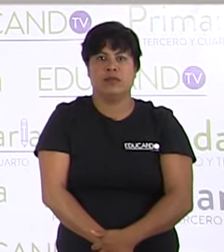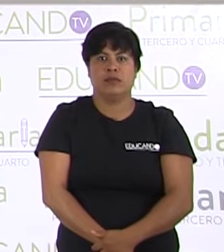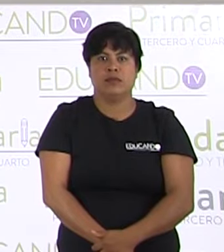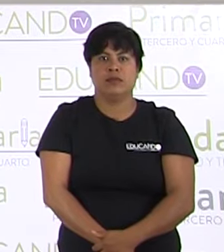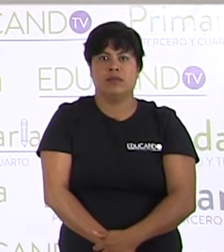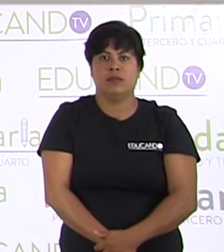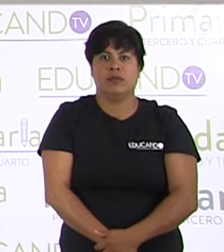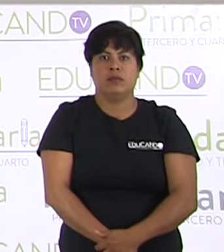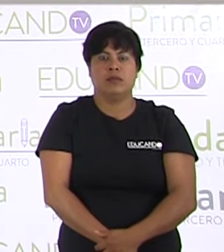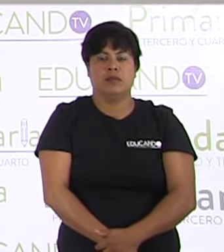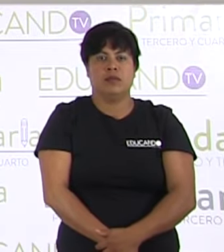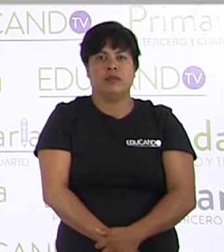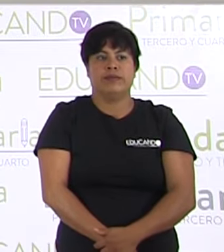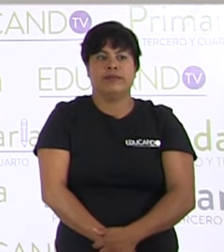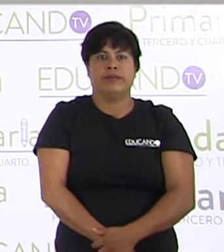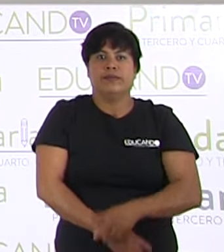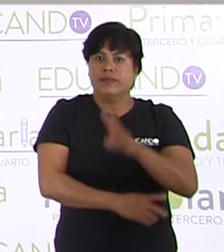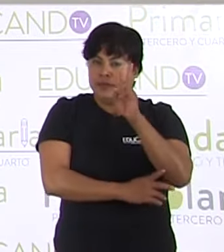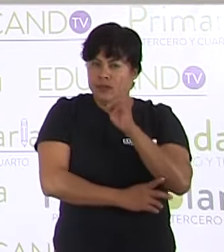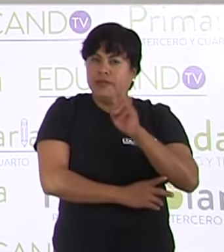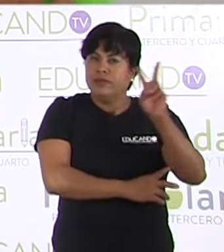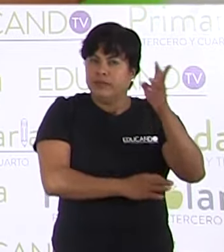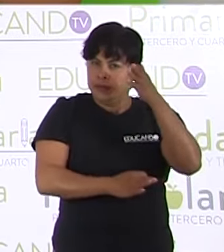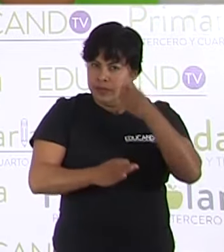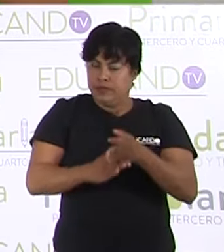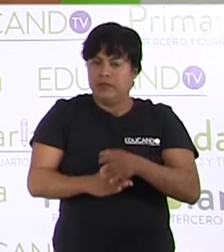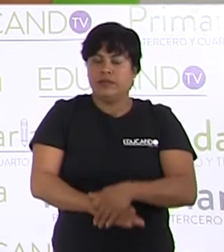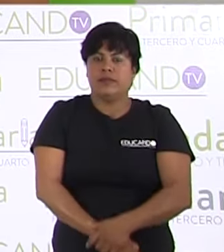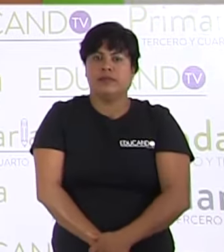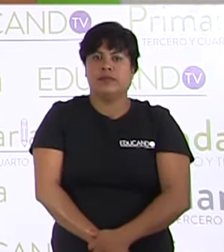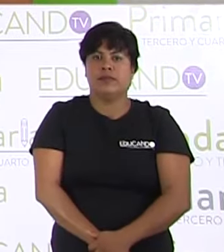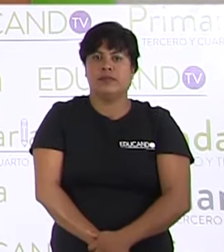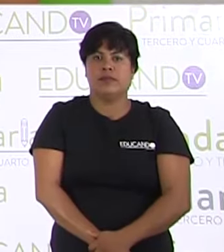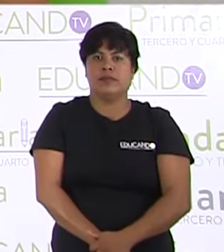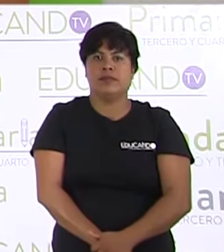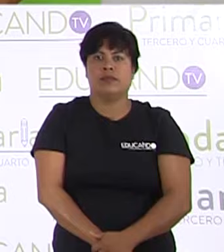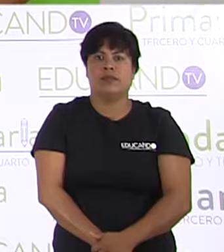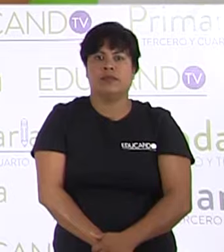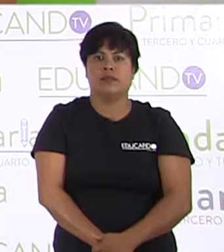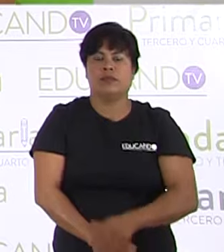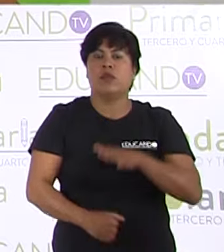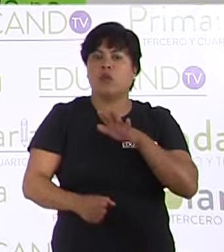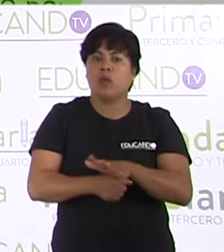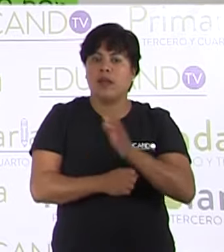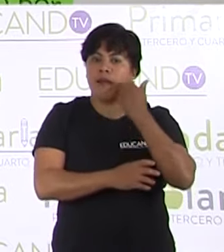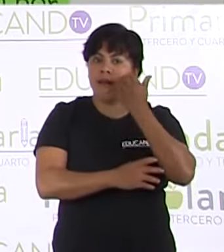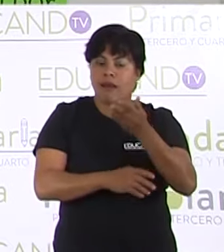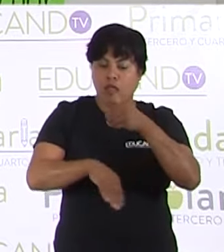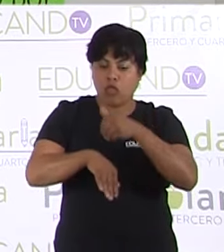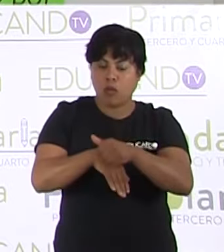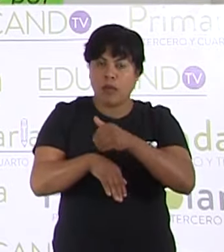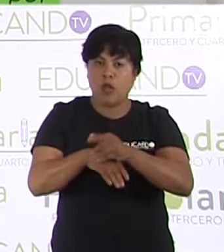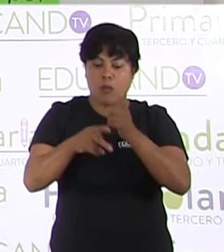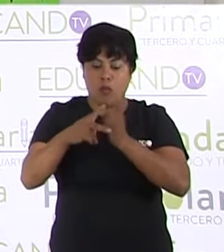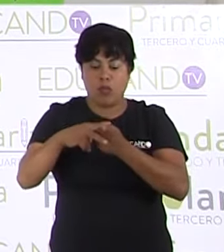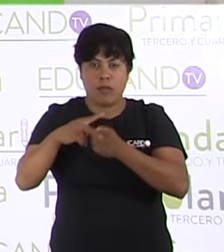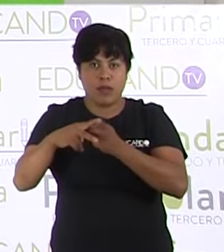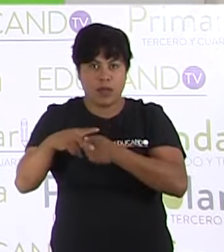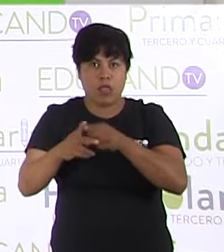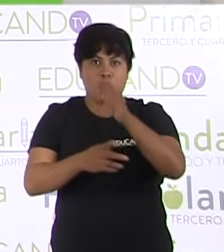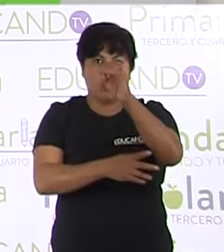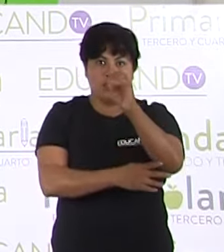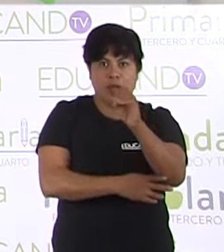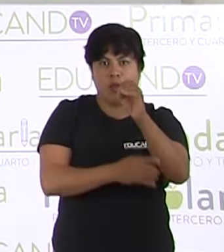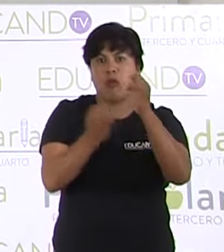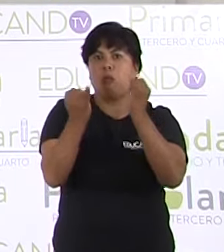acuerdo vamos a analizar esto cualquier número multiplicado por 0